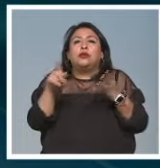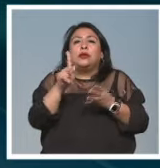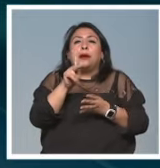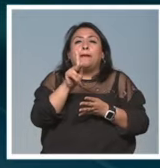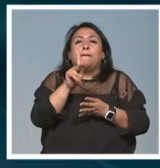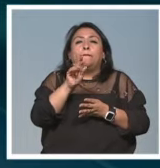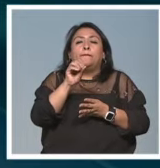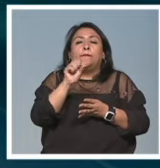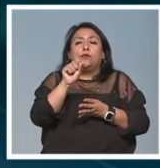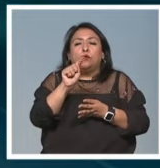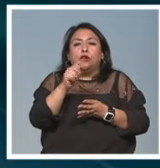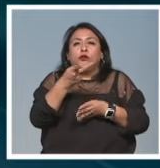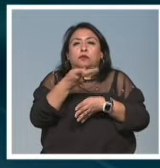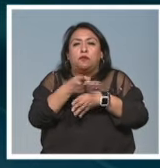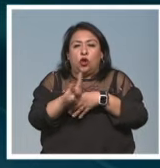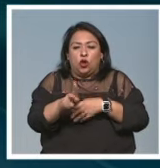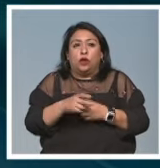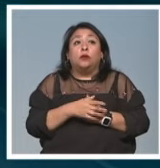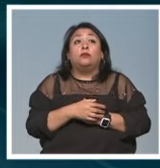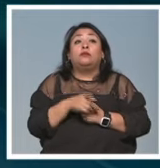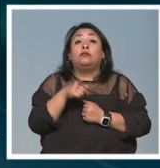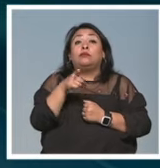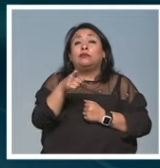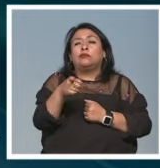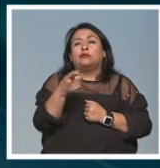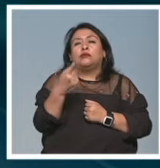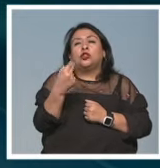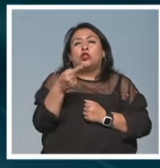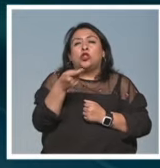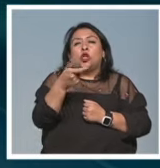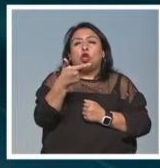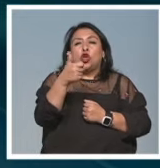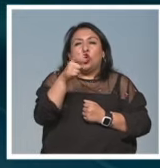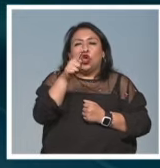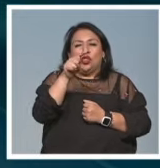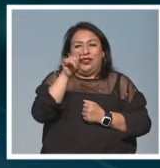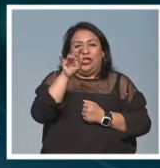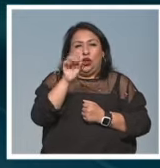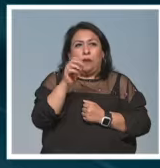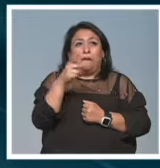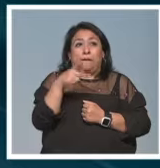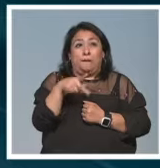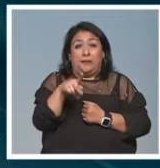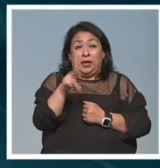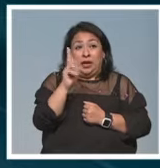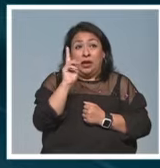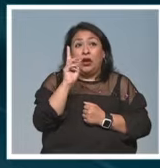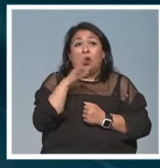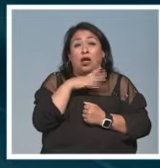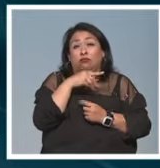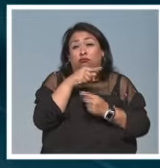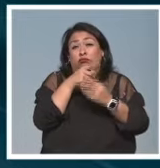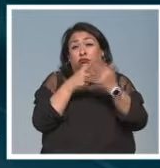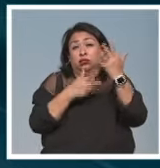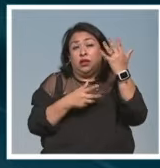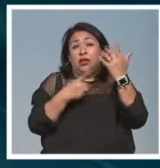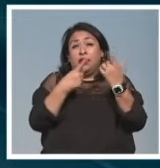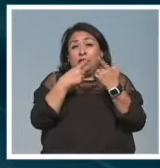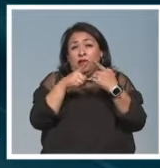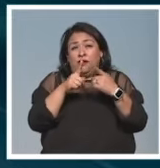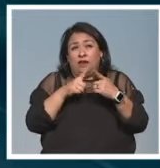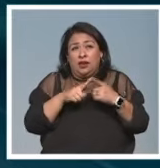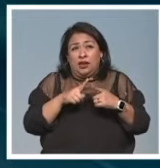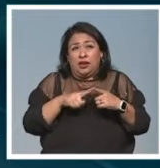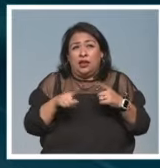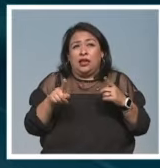post-punk. Lo llamamos como movimiento gótico, ¿no? Sin embargo, pues abarca